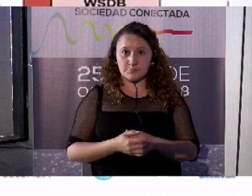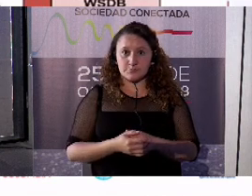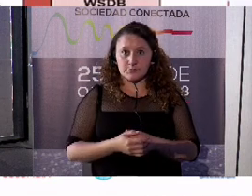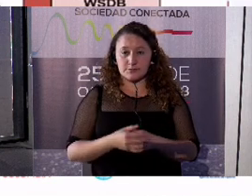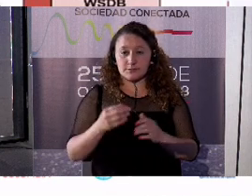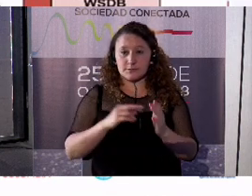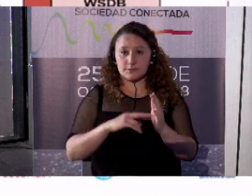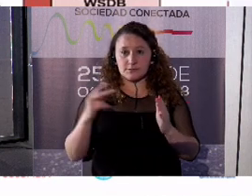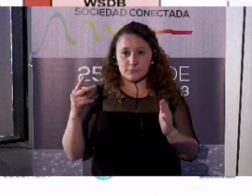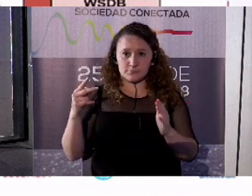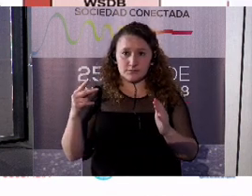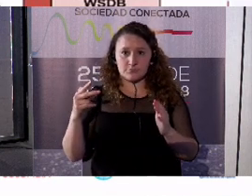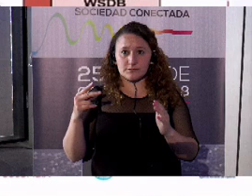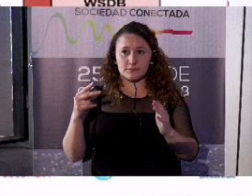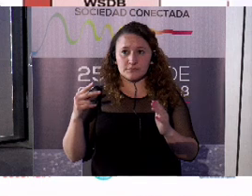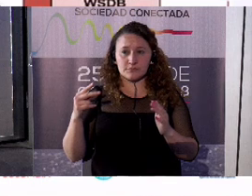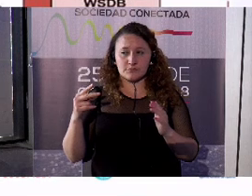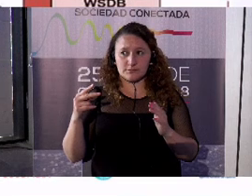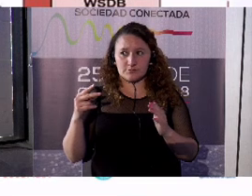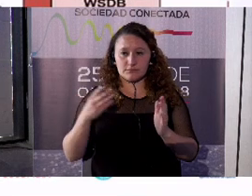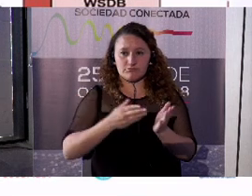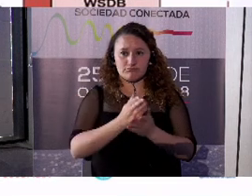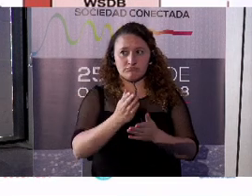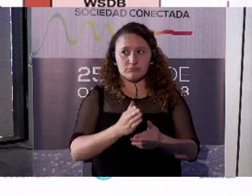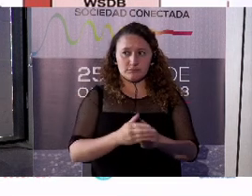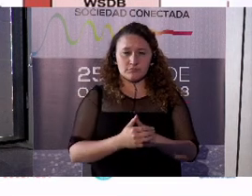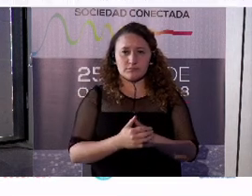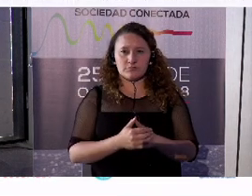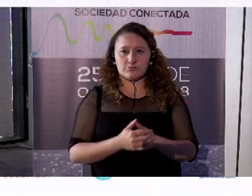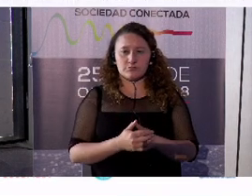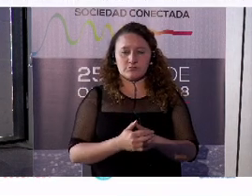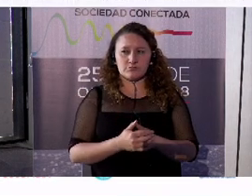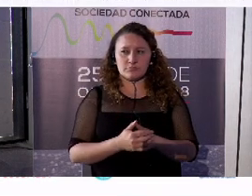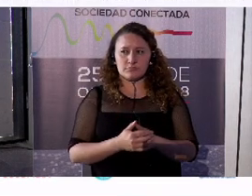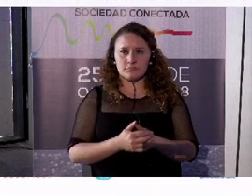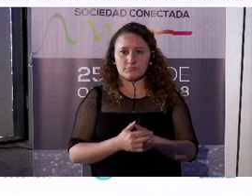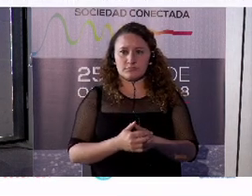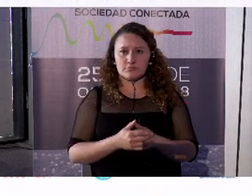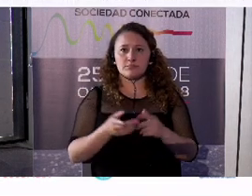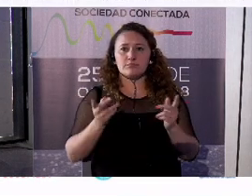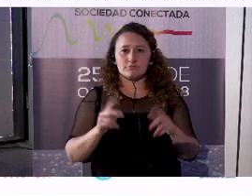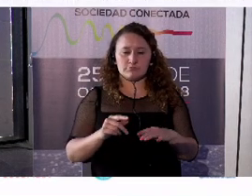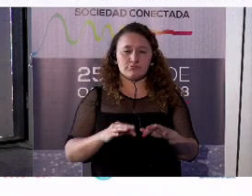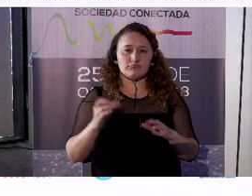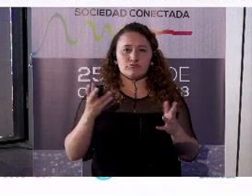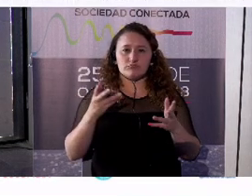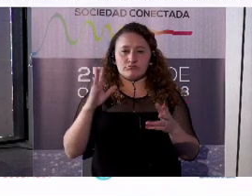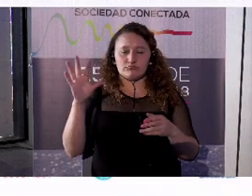industria y poder sostener las tecnologías algo que también estamos haciendo en suráfrica